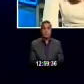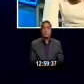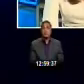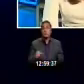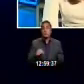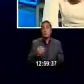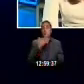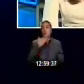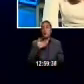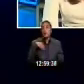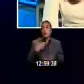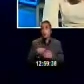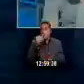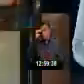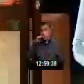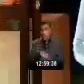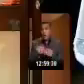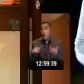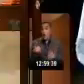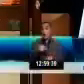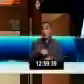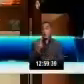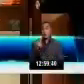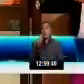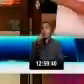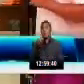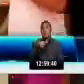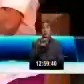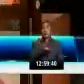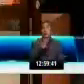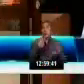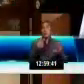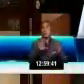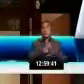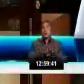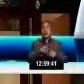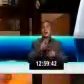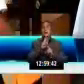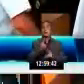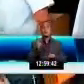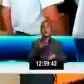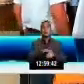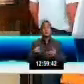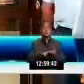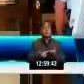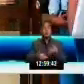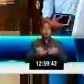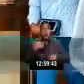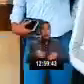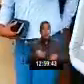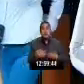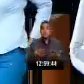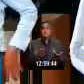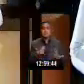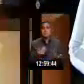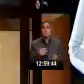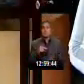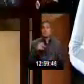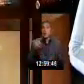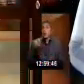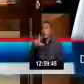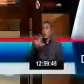Sí, ¿qué tal? Buenas tardes. A esta hora, 12:59, todavía no hay resultados en la audiencia de vinculación contra Paul